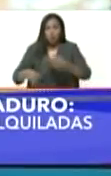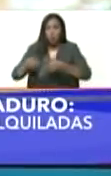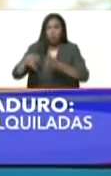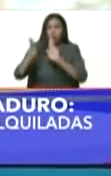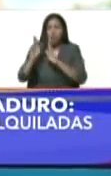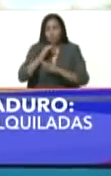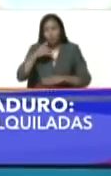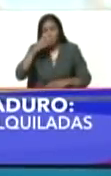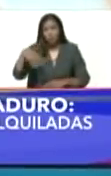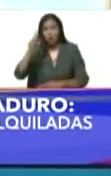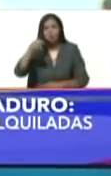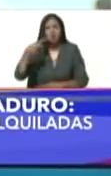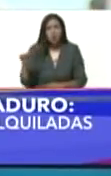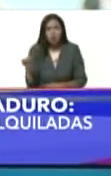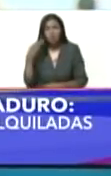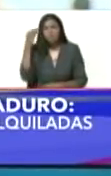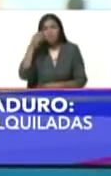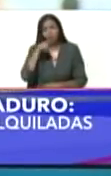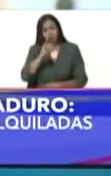pueblo?